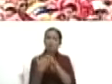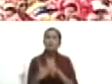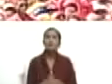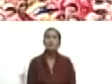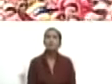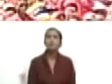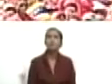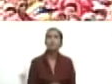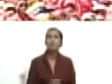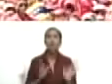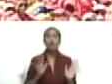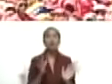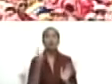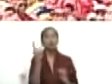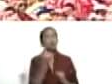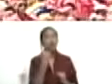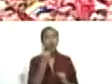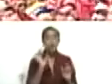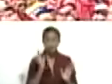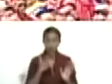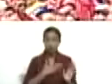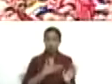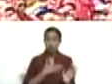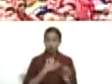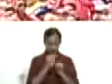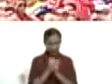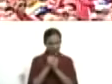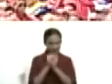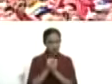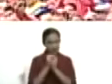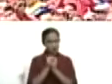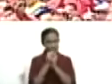No basta solo rezar, pero hay que rezar. Yo rezo.